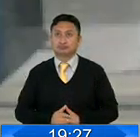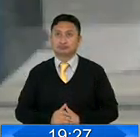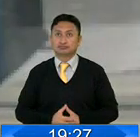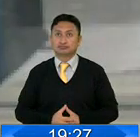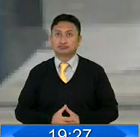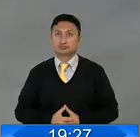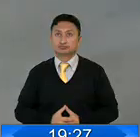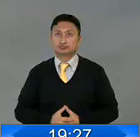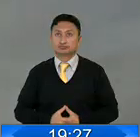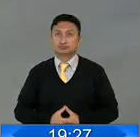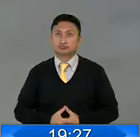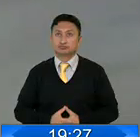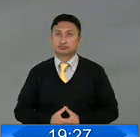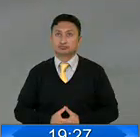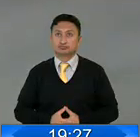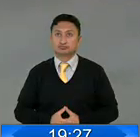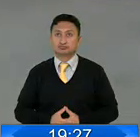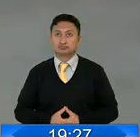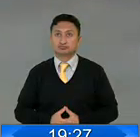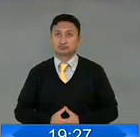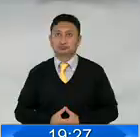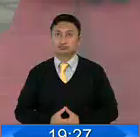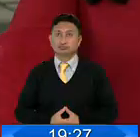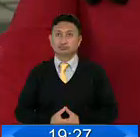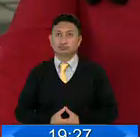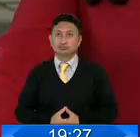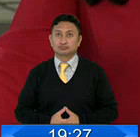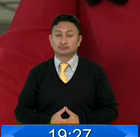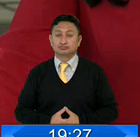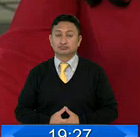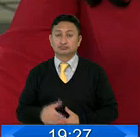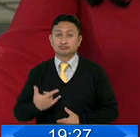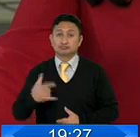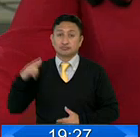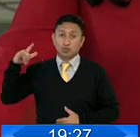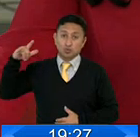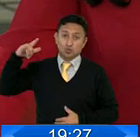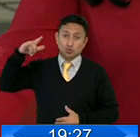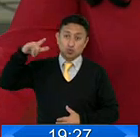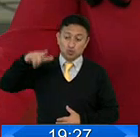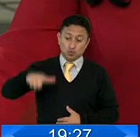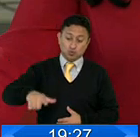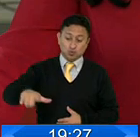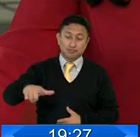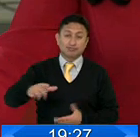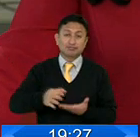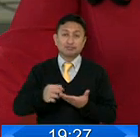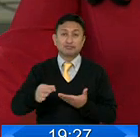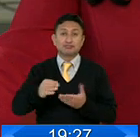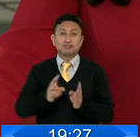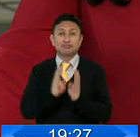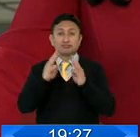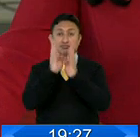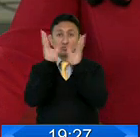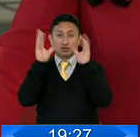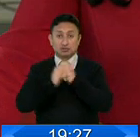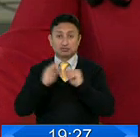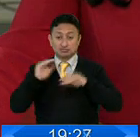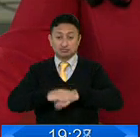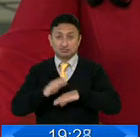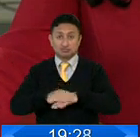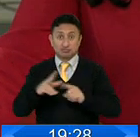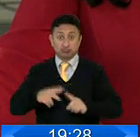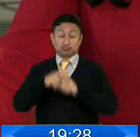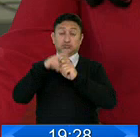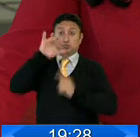En Quito informó Iván Casamen. Una avioneta fue hallada en predios del Cantón Milagro luego de un aparente